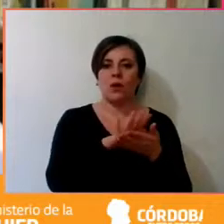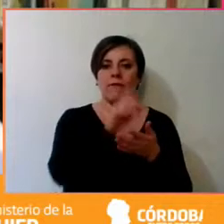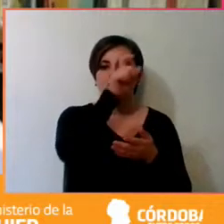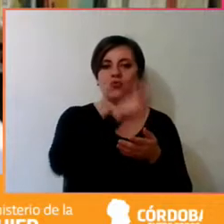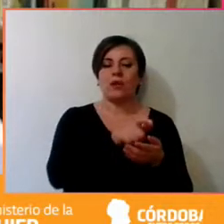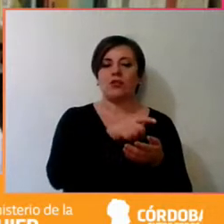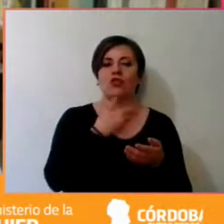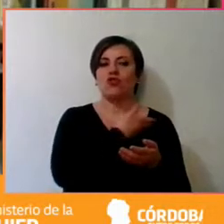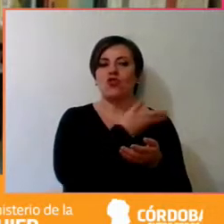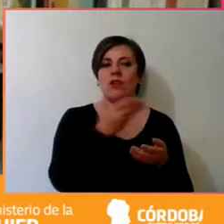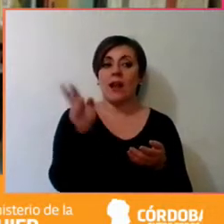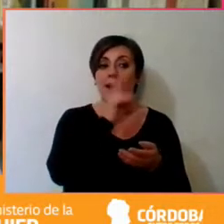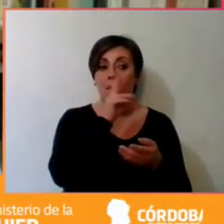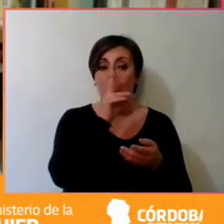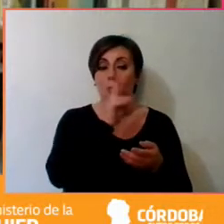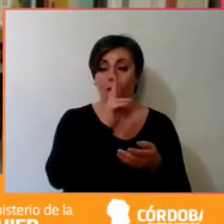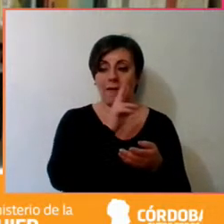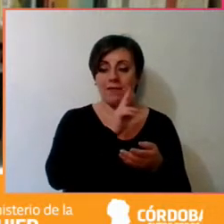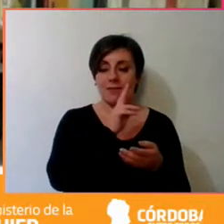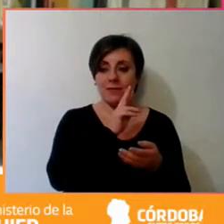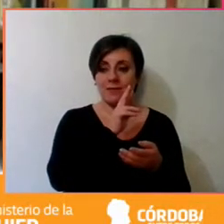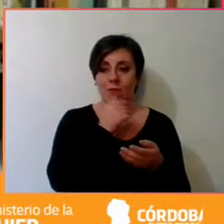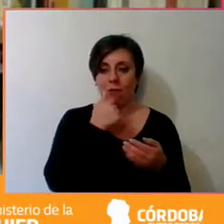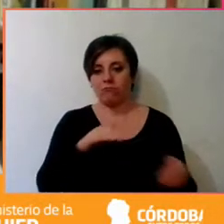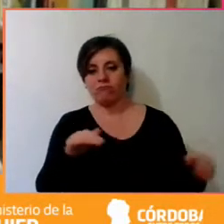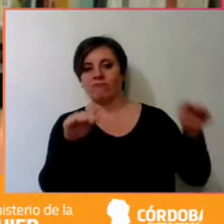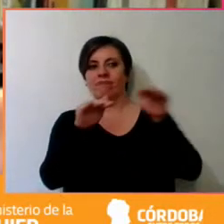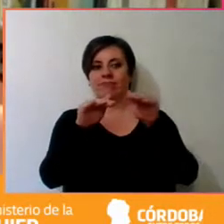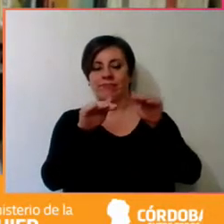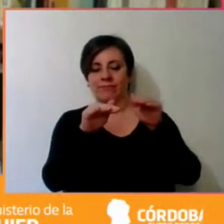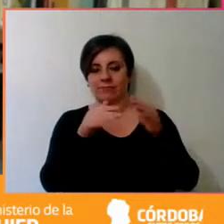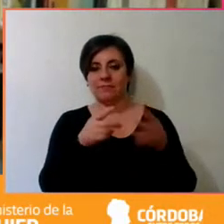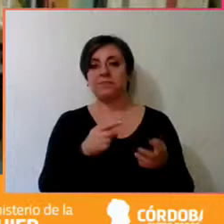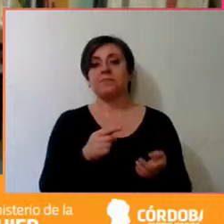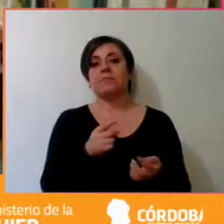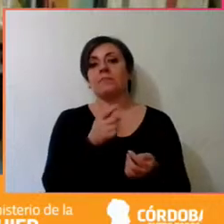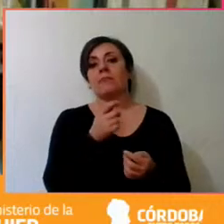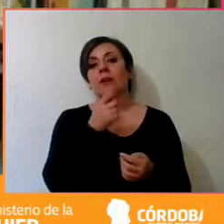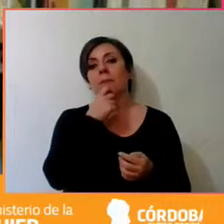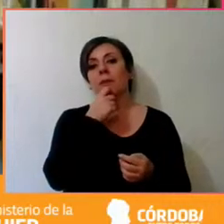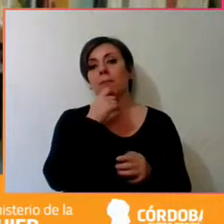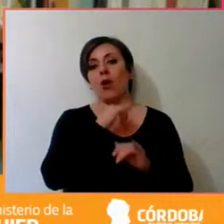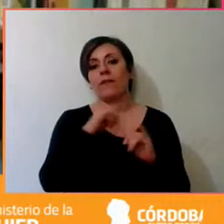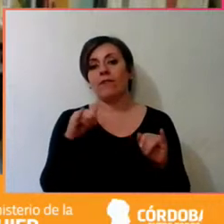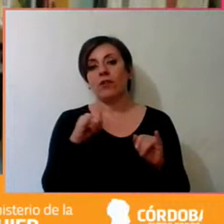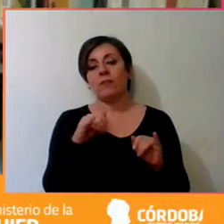social que somos las mujeres. El informe, por ejemplo, de OIT,